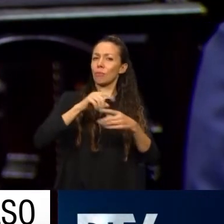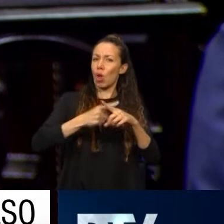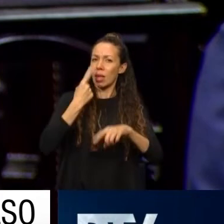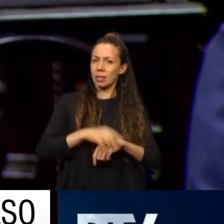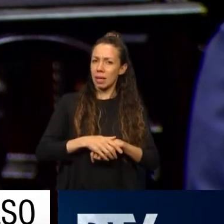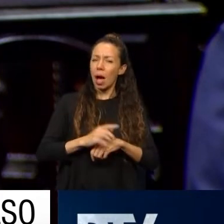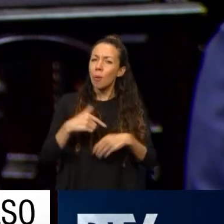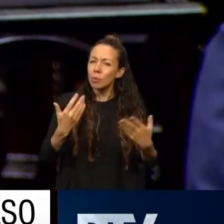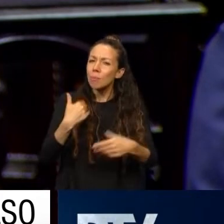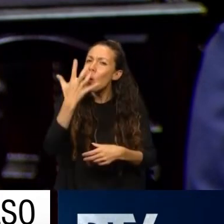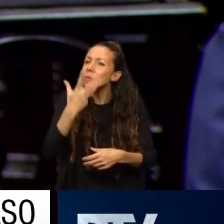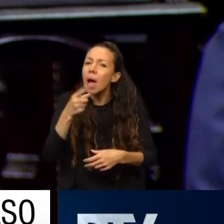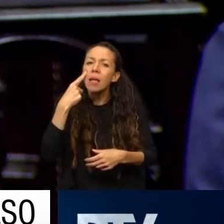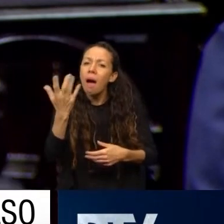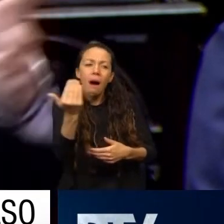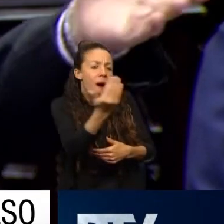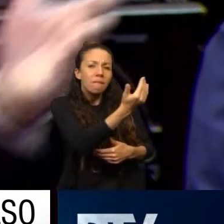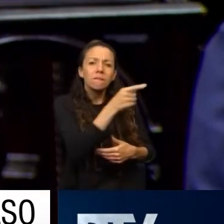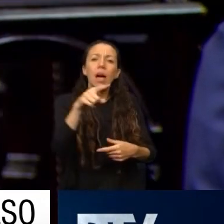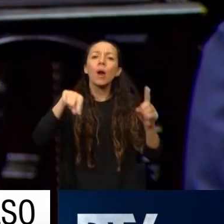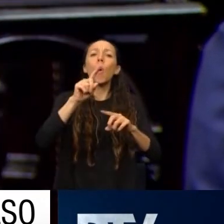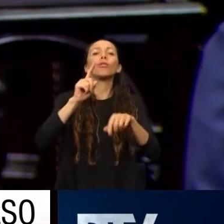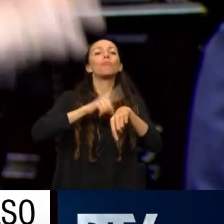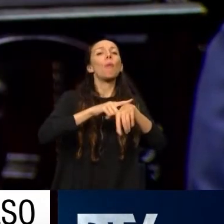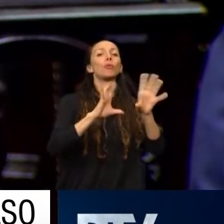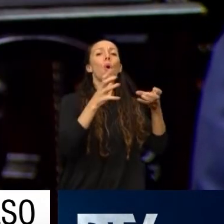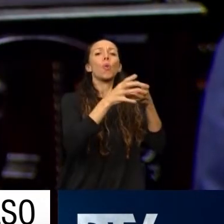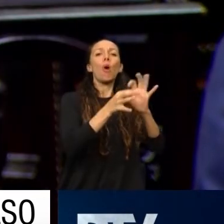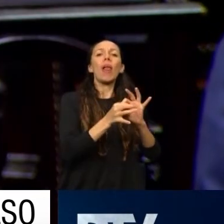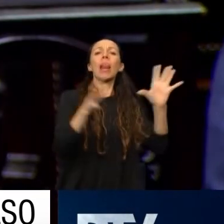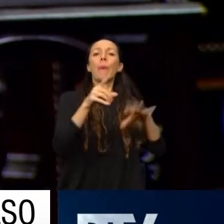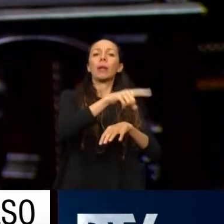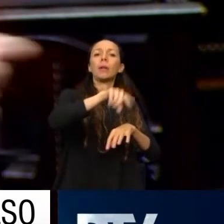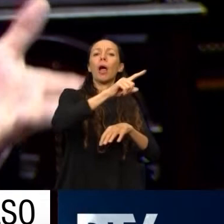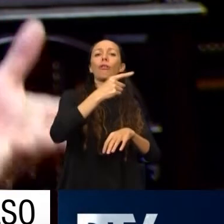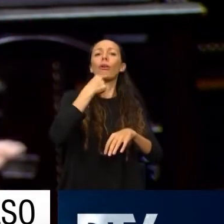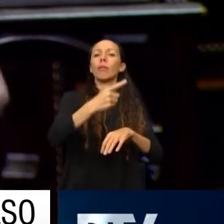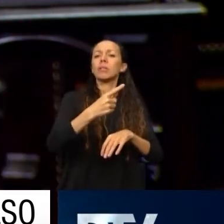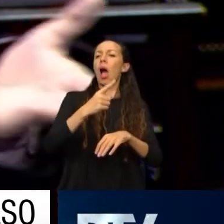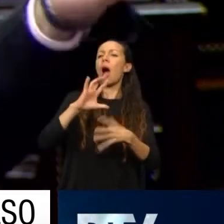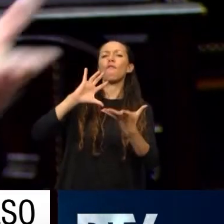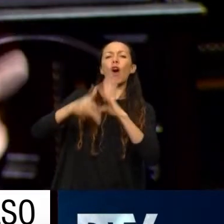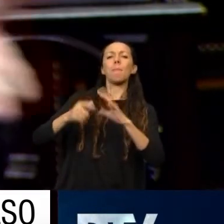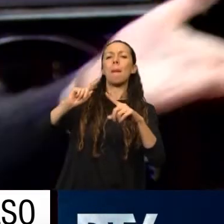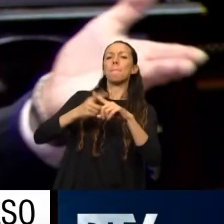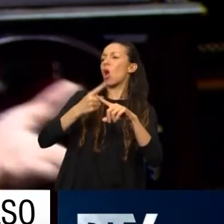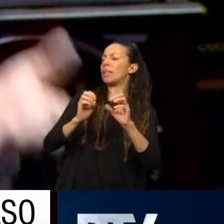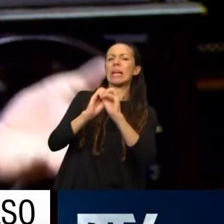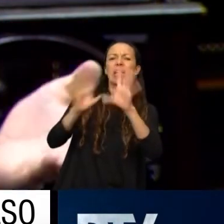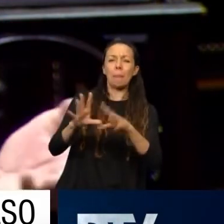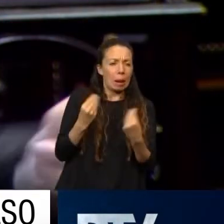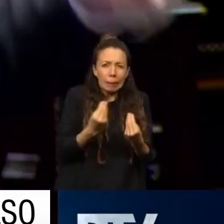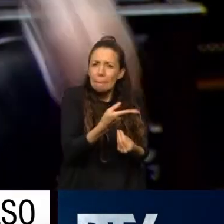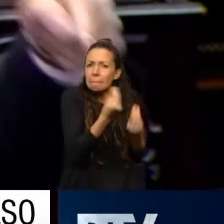gustado escucharlos cuando algunos, los libertarios, descalificando la política. Por favor, ¿qué hacen acá si no les gusta